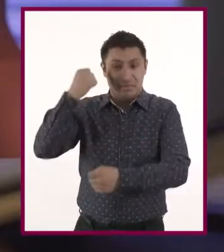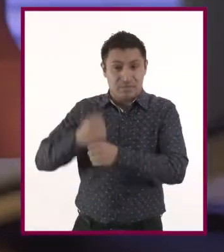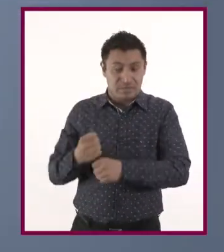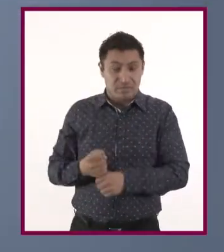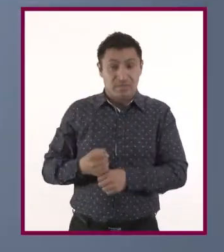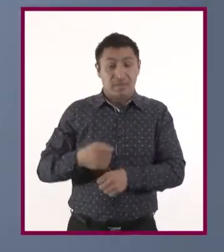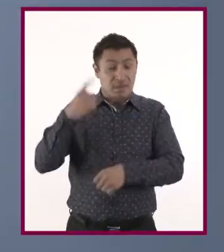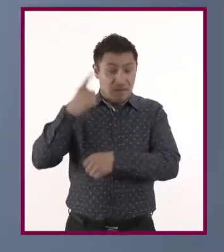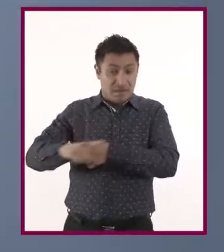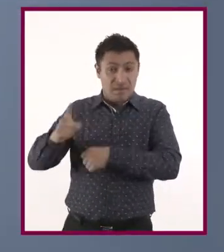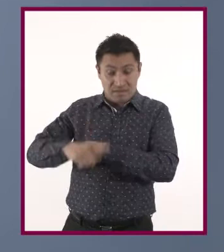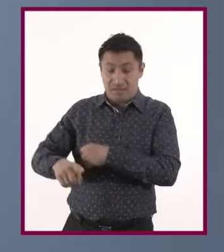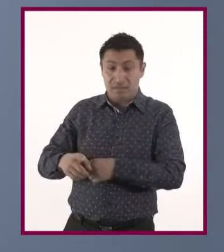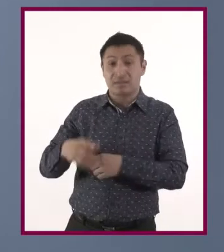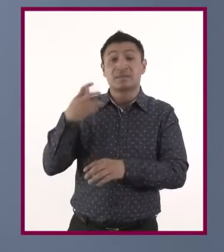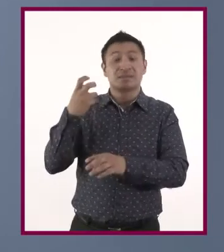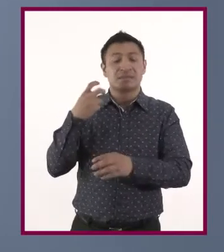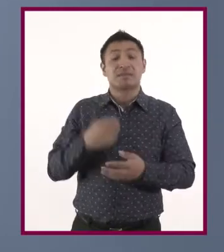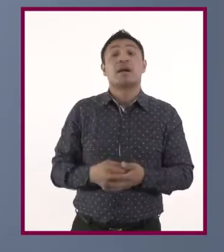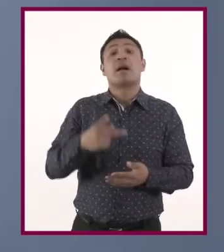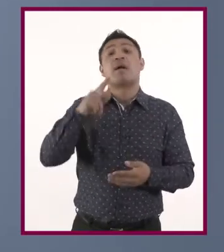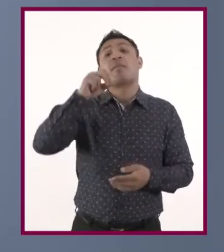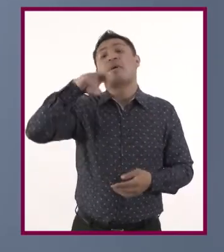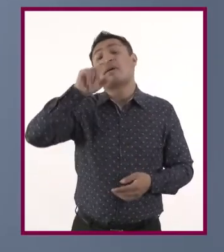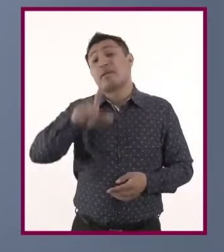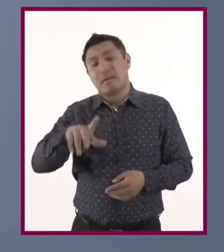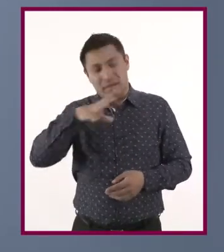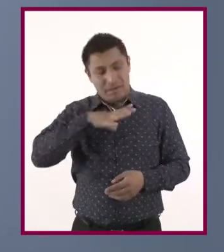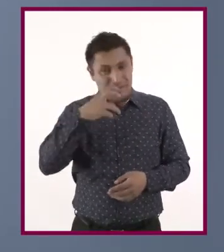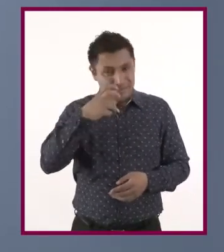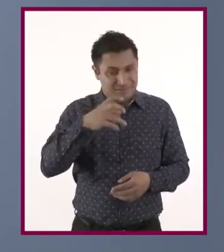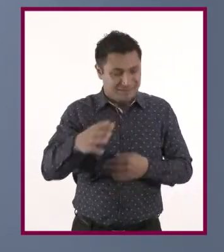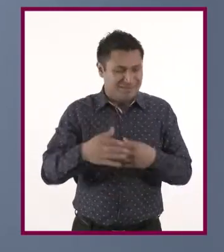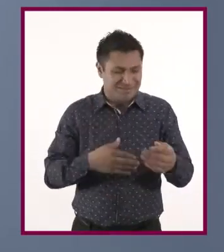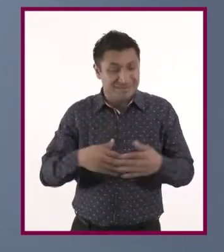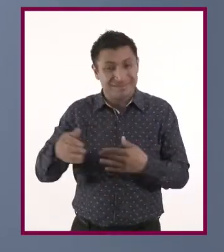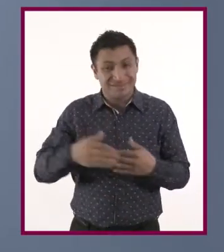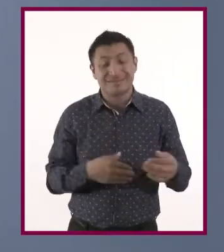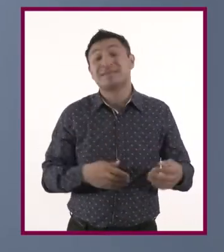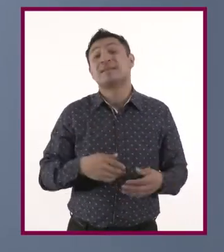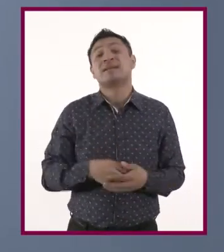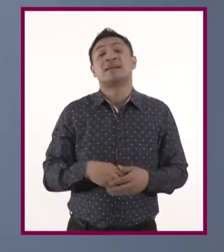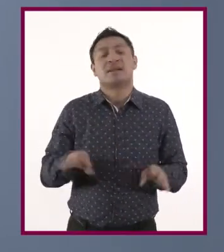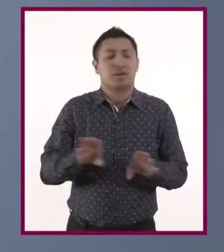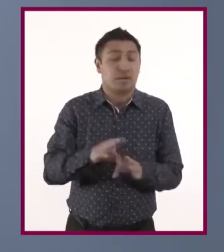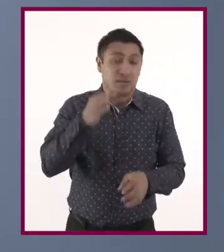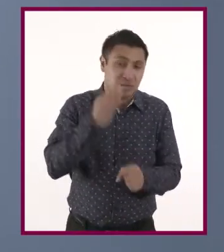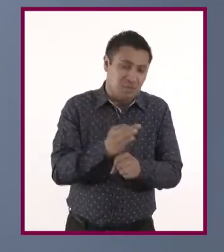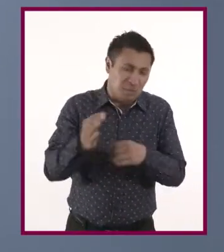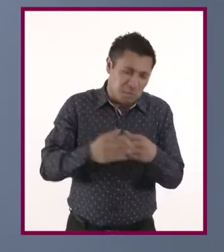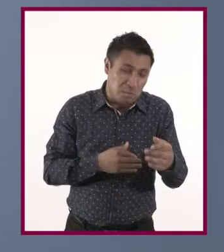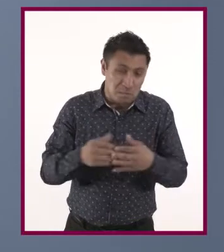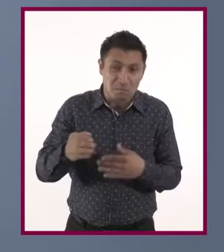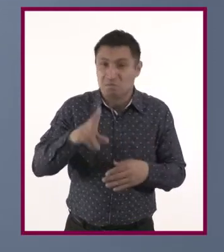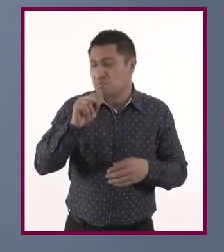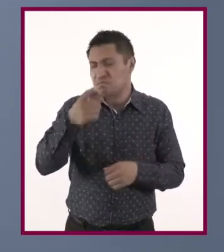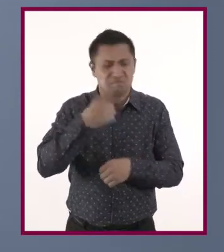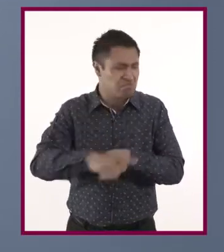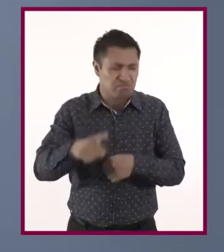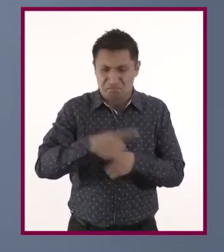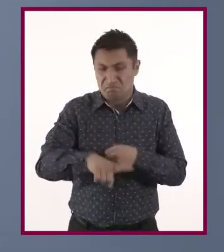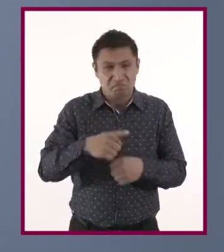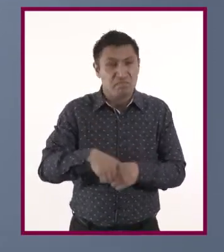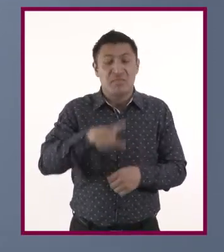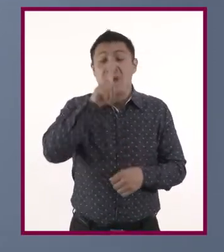silvestres? Los paneles solares modernos, como los conocemos actualmente, los que se usan en la actualidad, no generan un riesgo